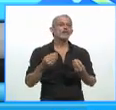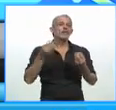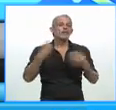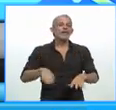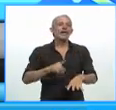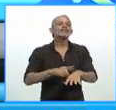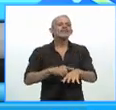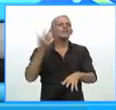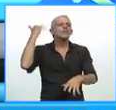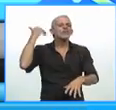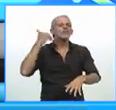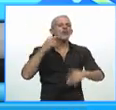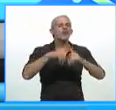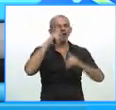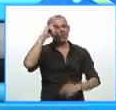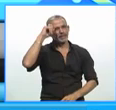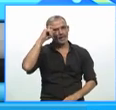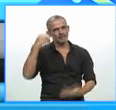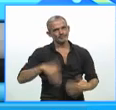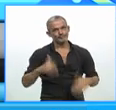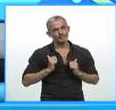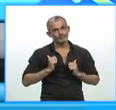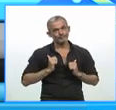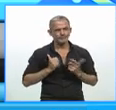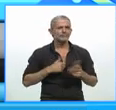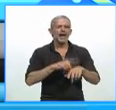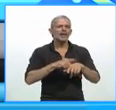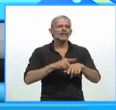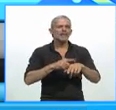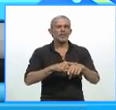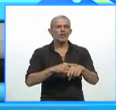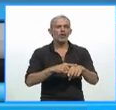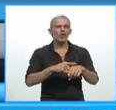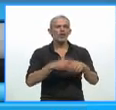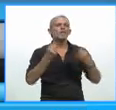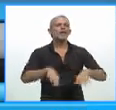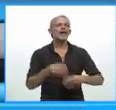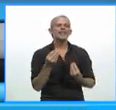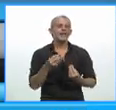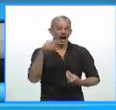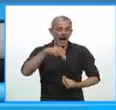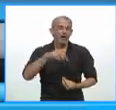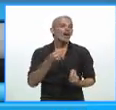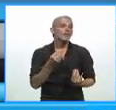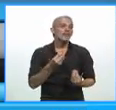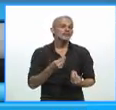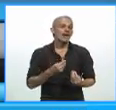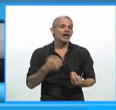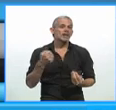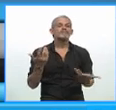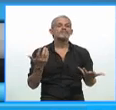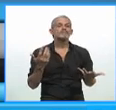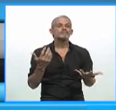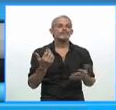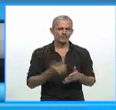salud, tiempo que perdés de entrenar, ¿cuánto te puede repercutir ahora? Y es lo que no sé, o sea,